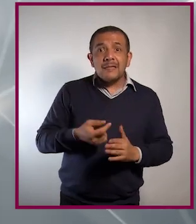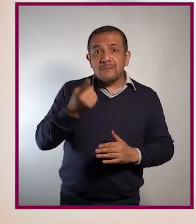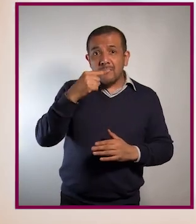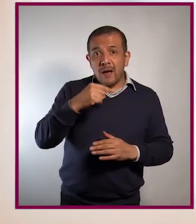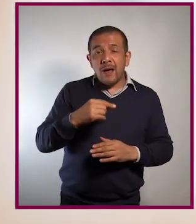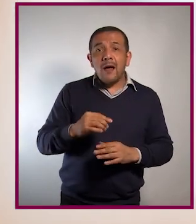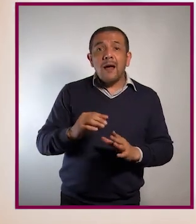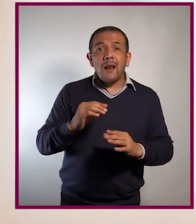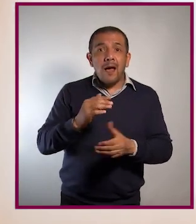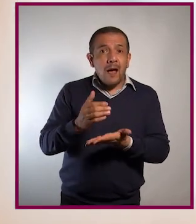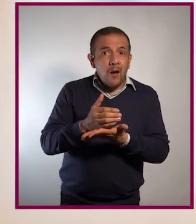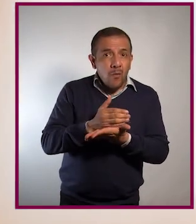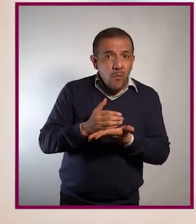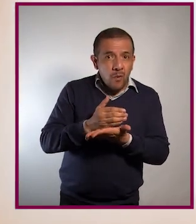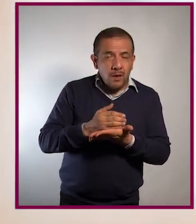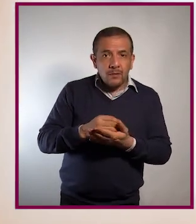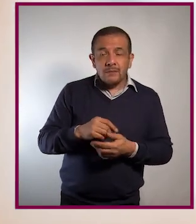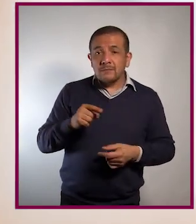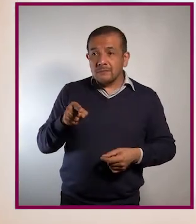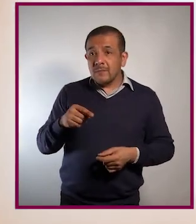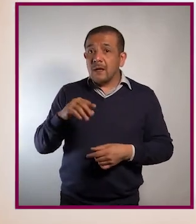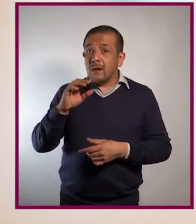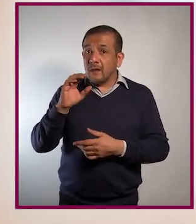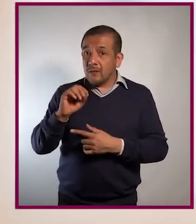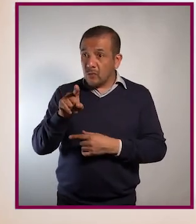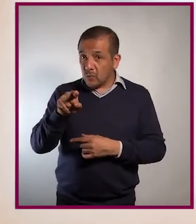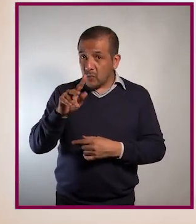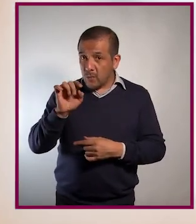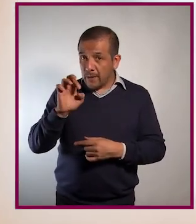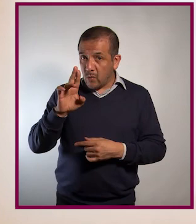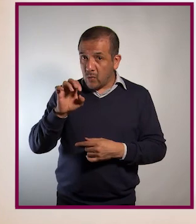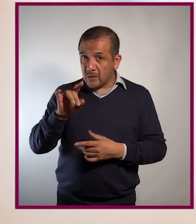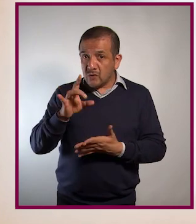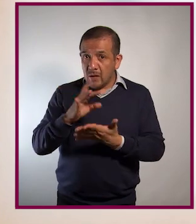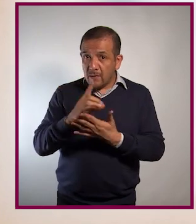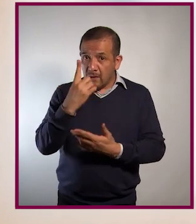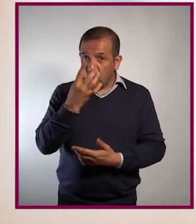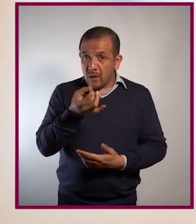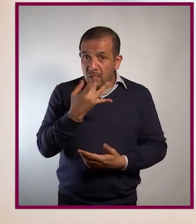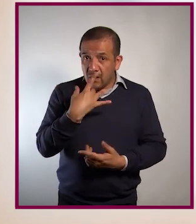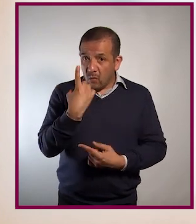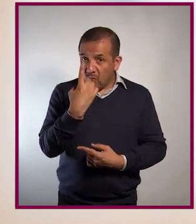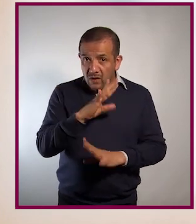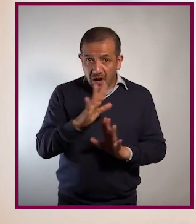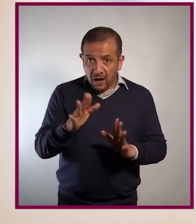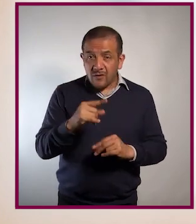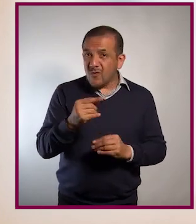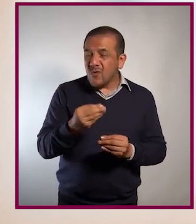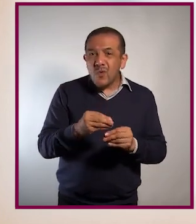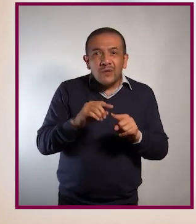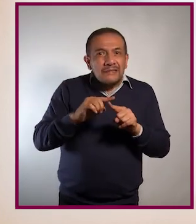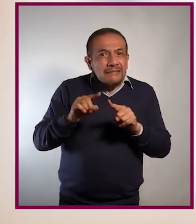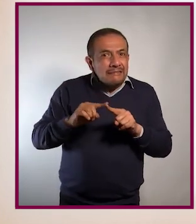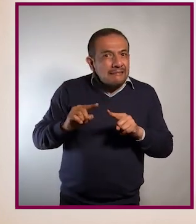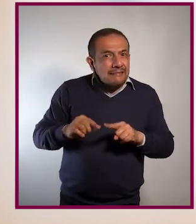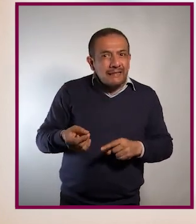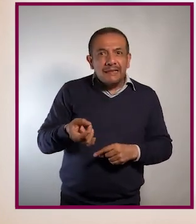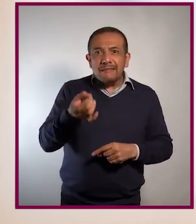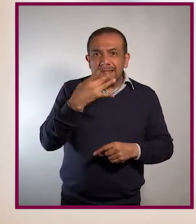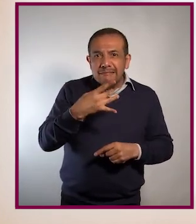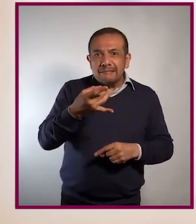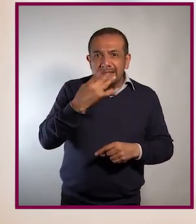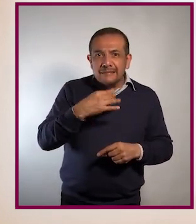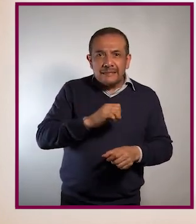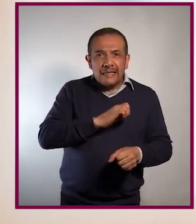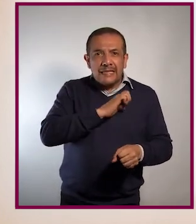tratamiento? Para curar la tuberculosis no es suficiente con usar un antibiótico. Se utilizan esquemas